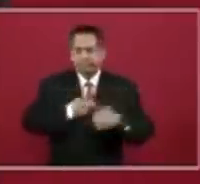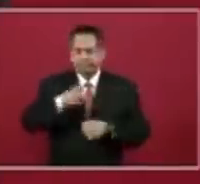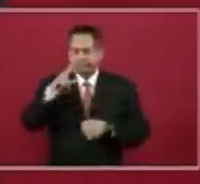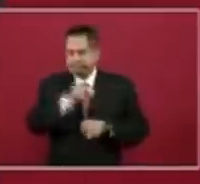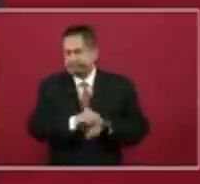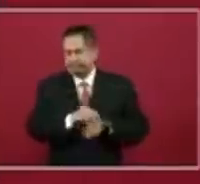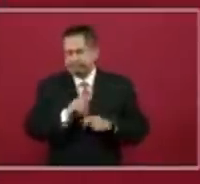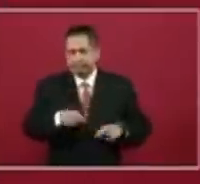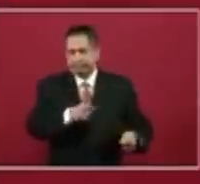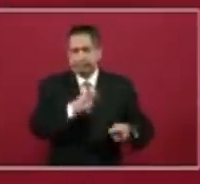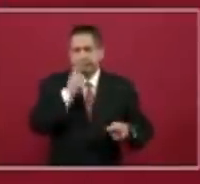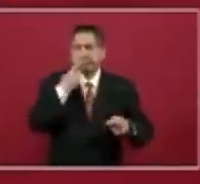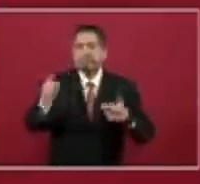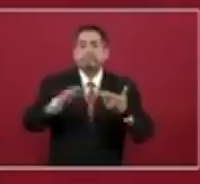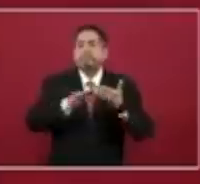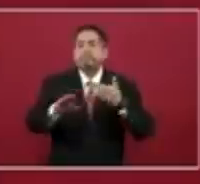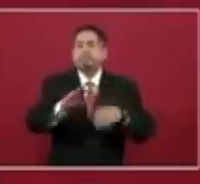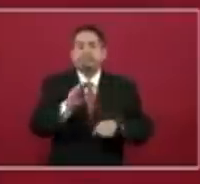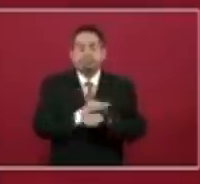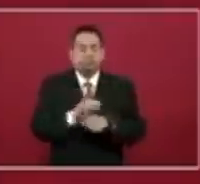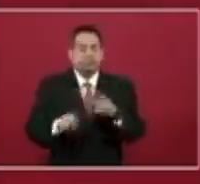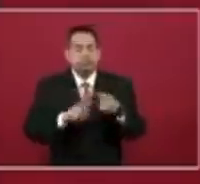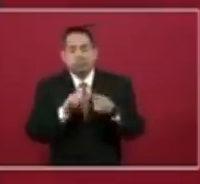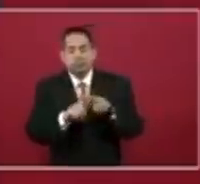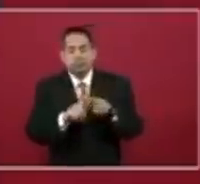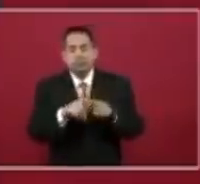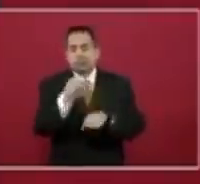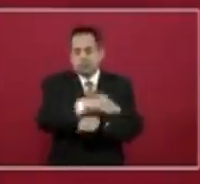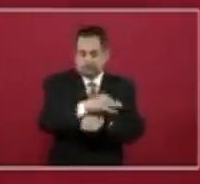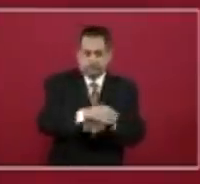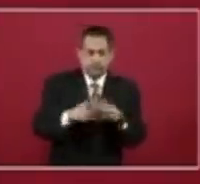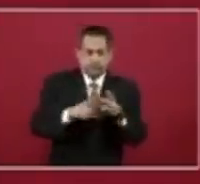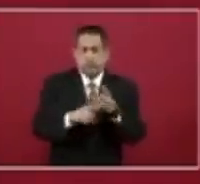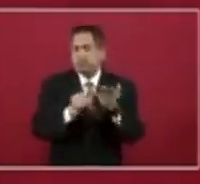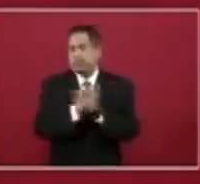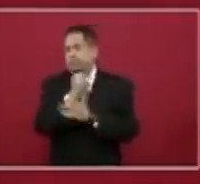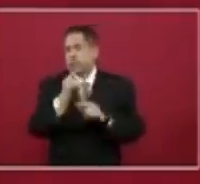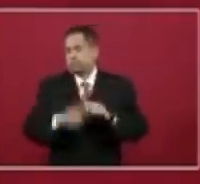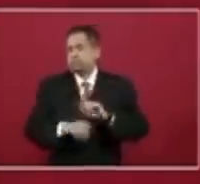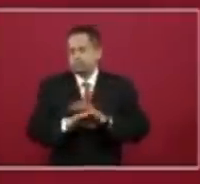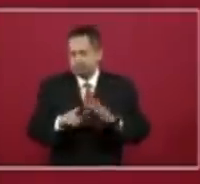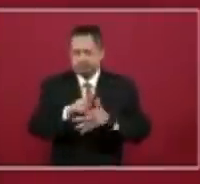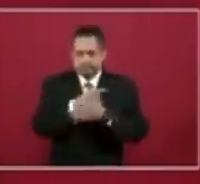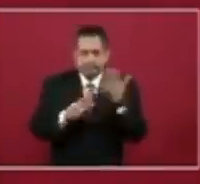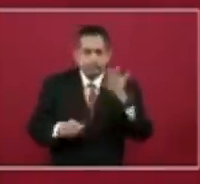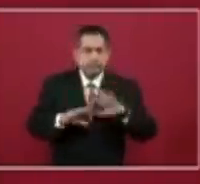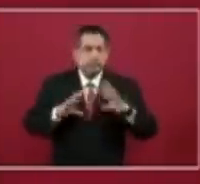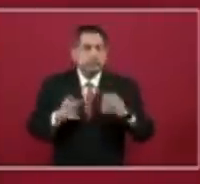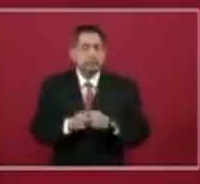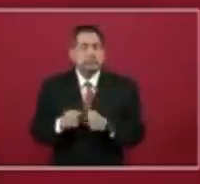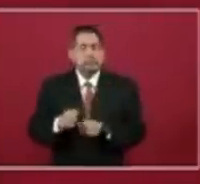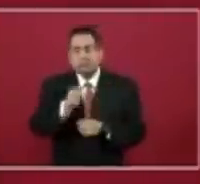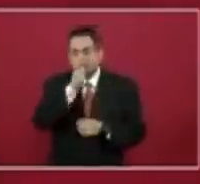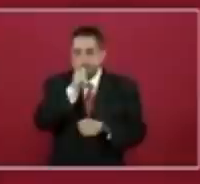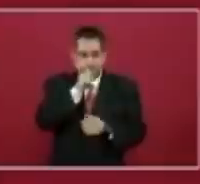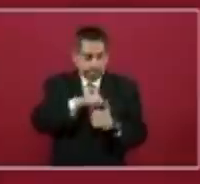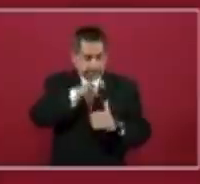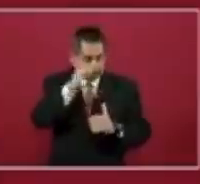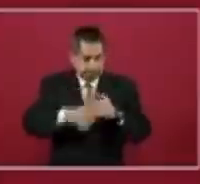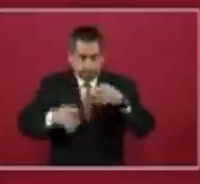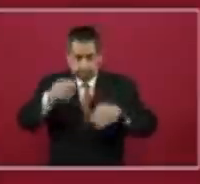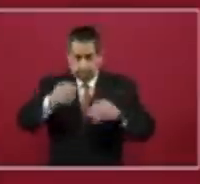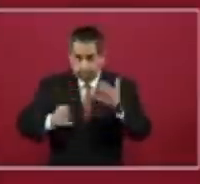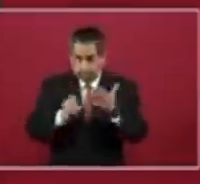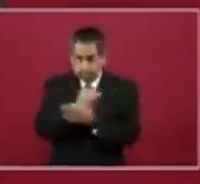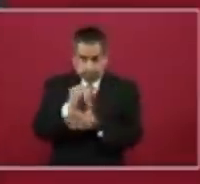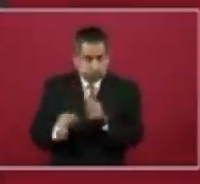ha otorgado una suspensión provisional y una suspensión definitiva, estando en este momento sin concluir ninguno de los juicios